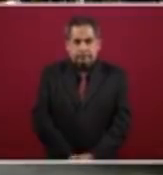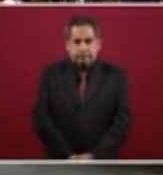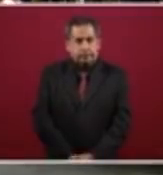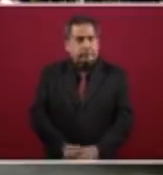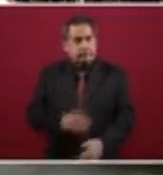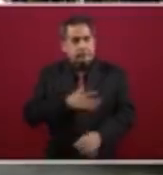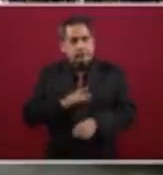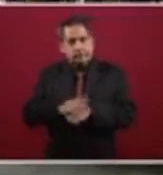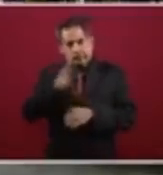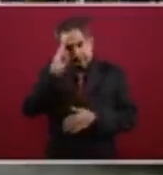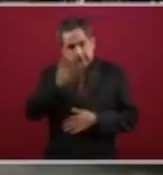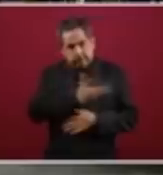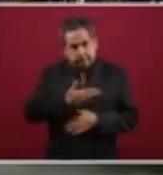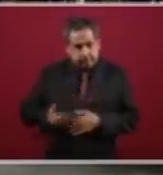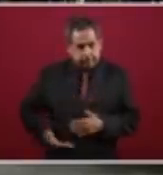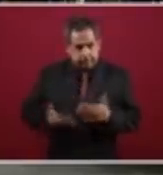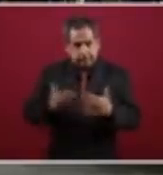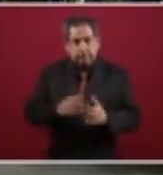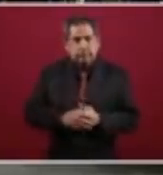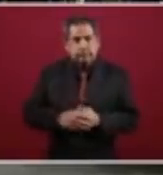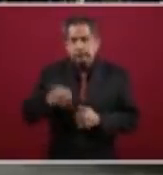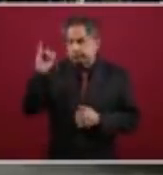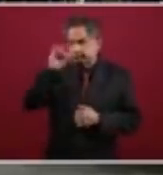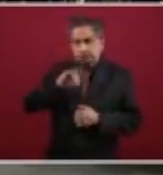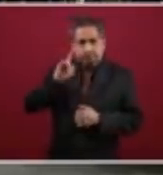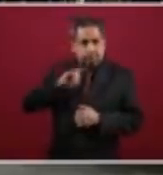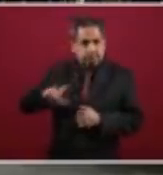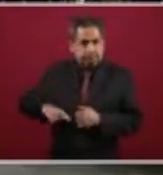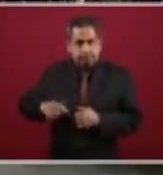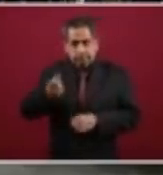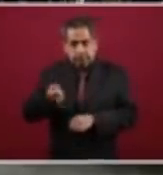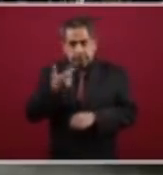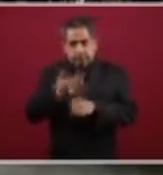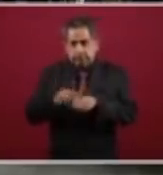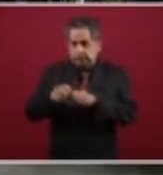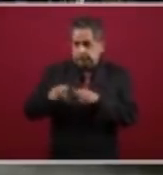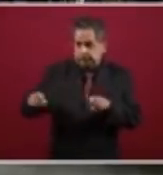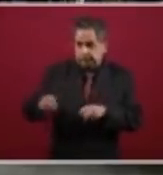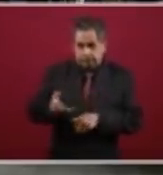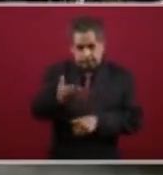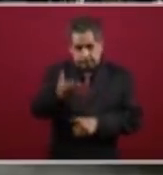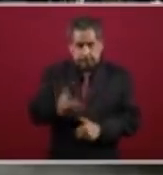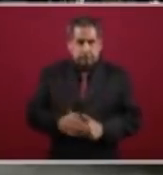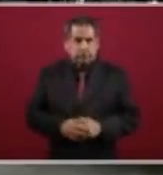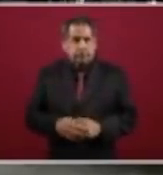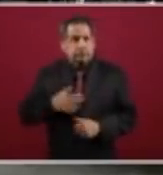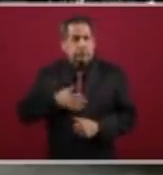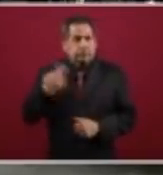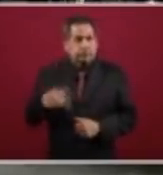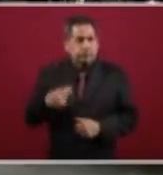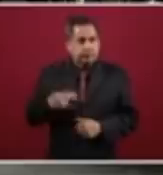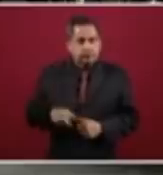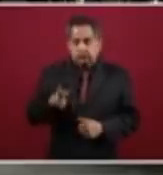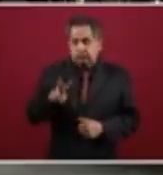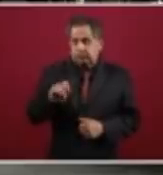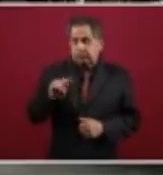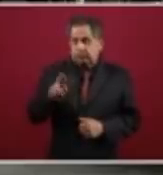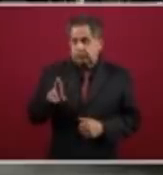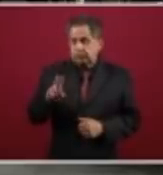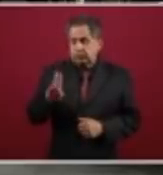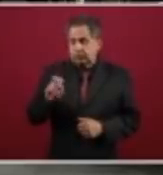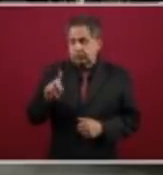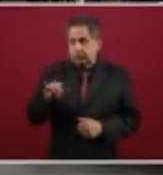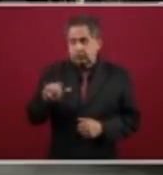Buenos días, señor presidente, jefa de gobierno, secretarias. Mi nombre es Víctor Buendía, para